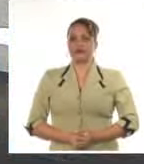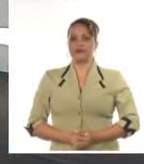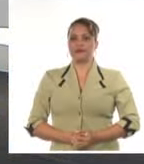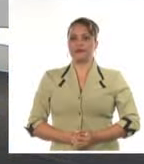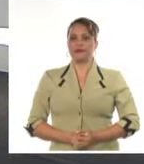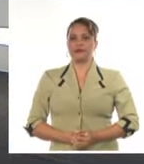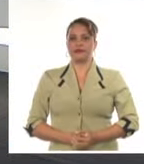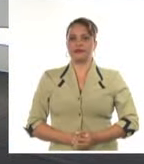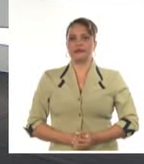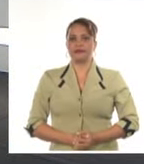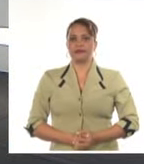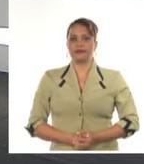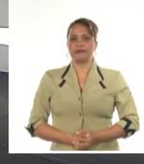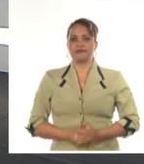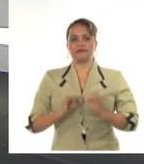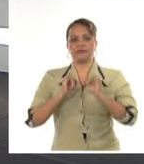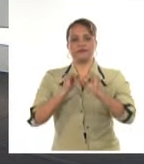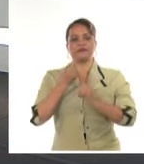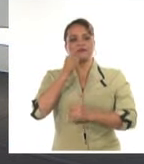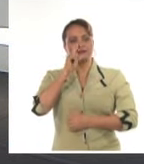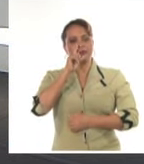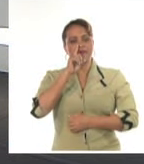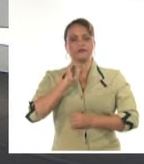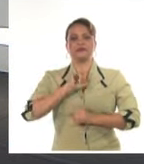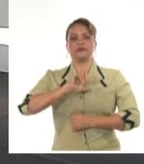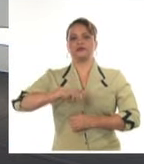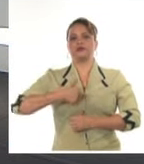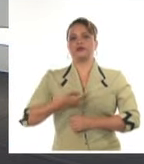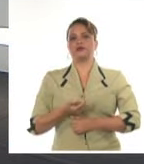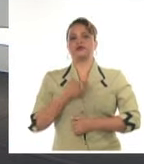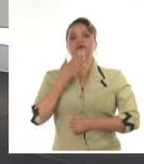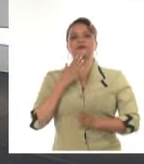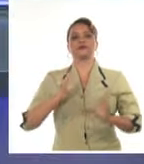Con esta información finalizan las culturales. Tenga muy buenas noches.